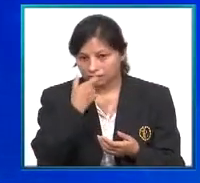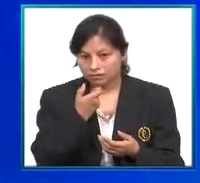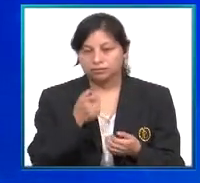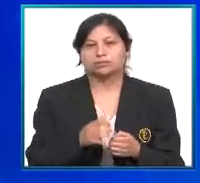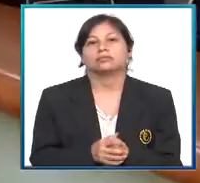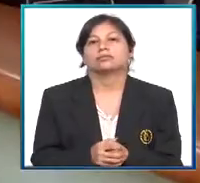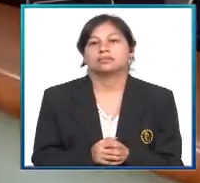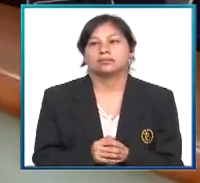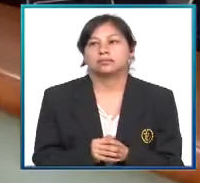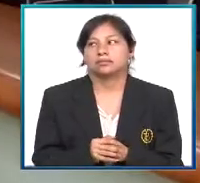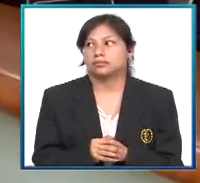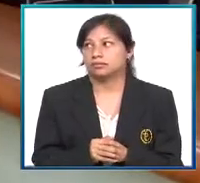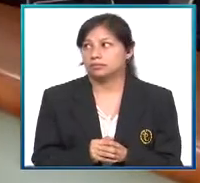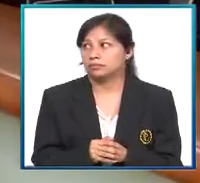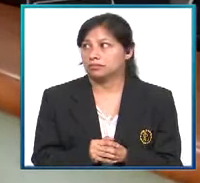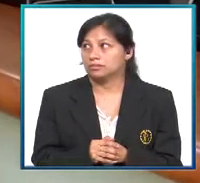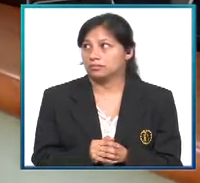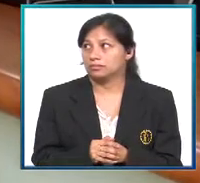nutricionales.